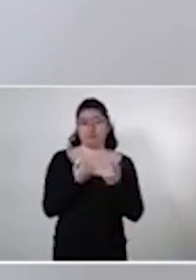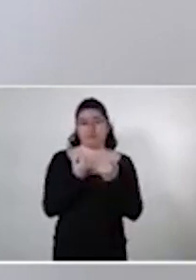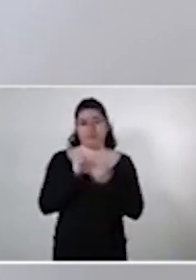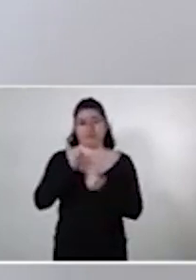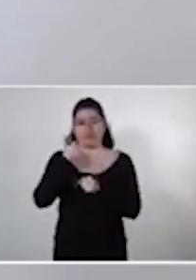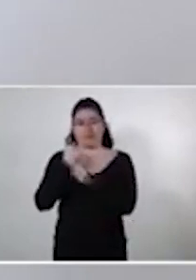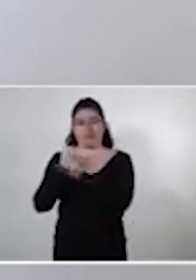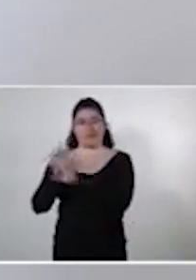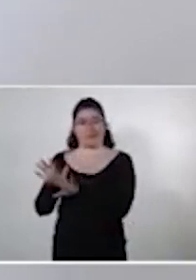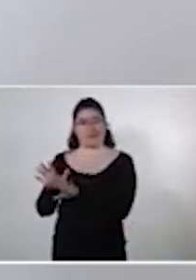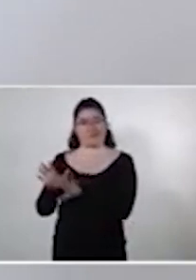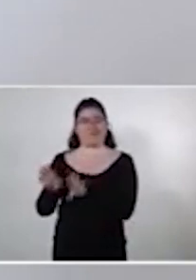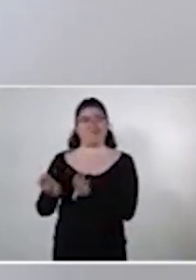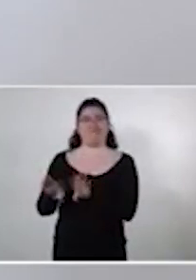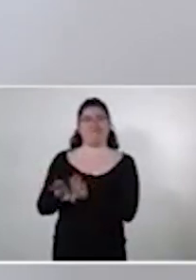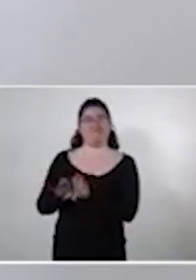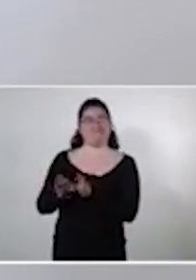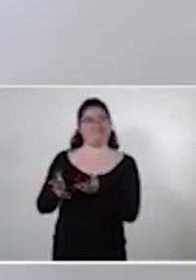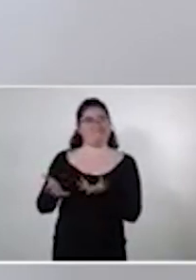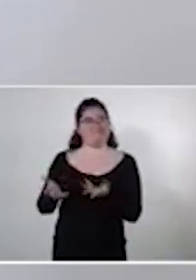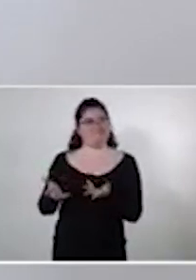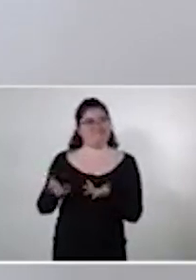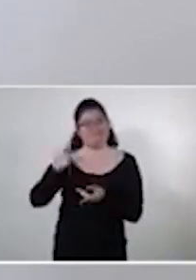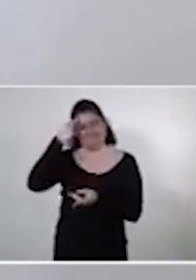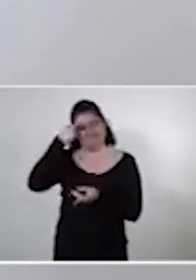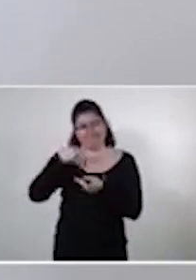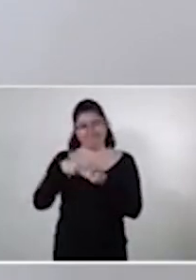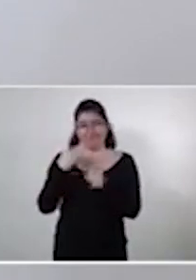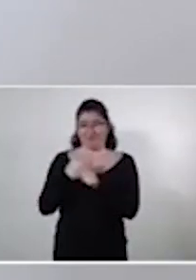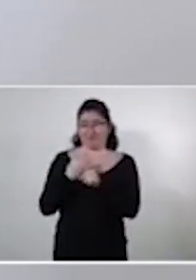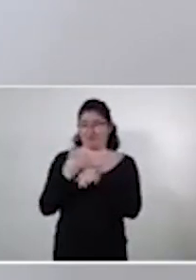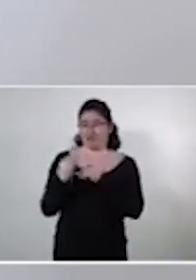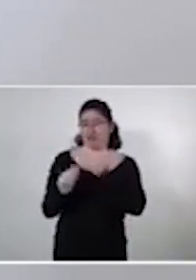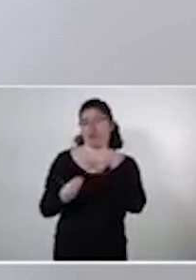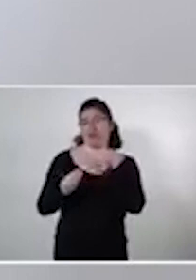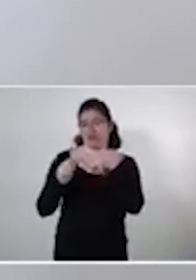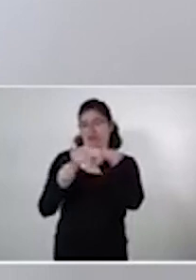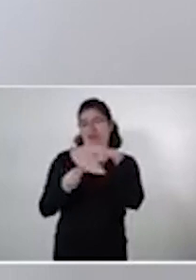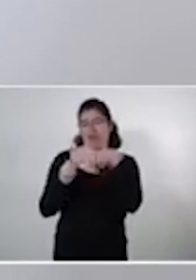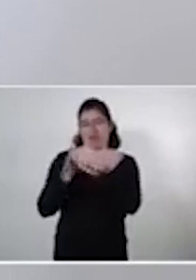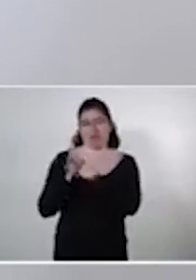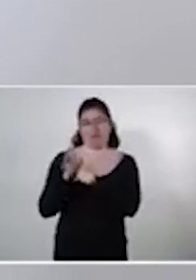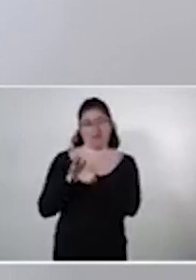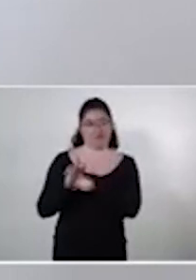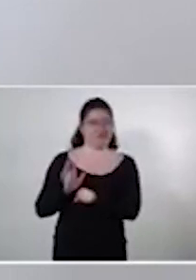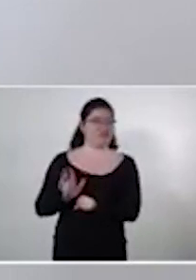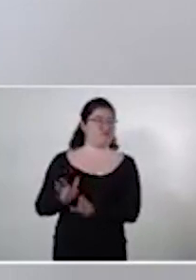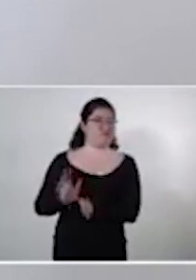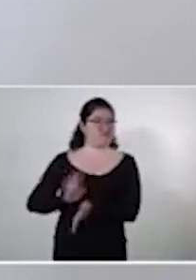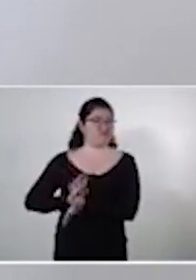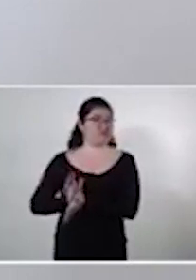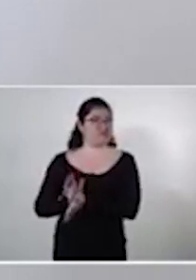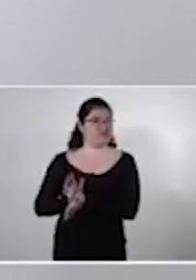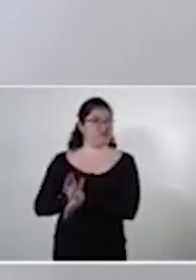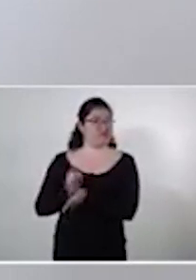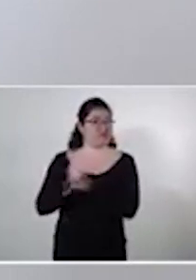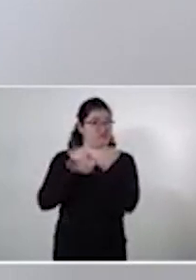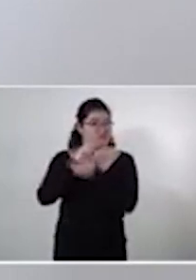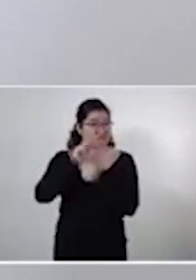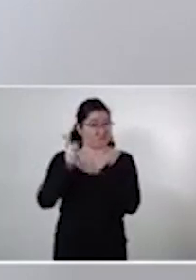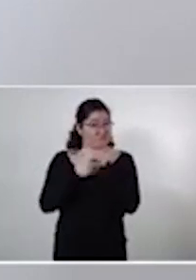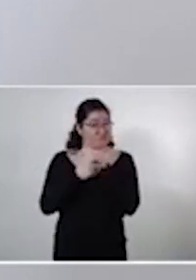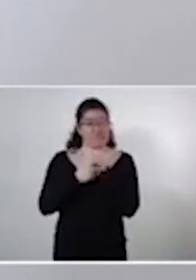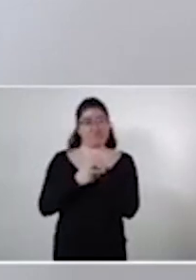otra información, creo que entrar a un debate de descalificación no ayuda al país,